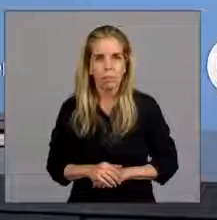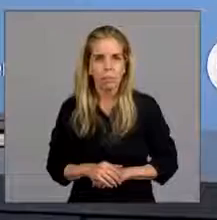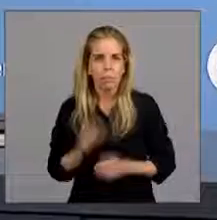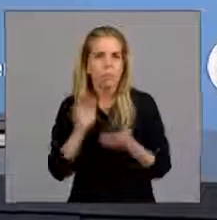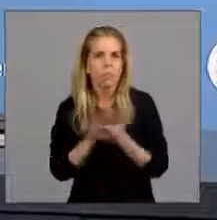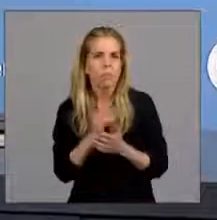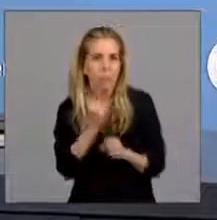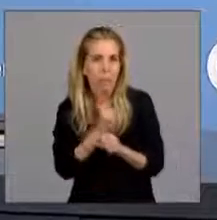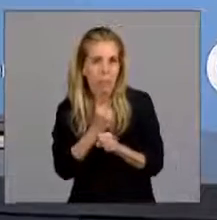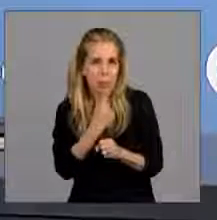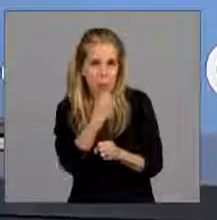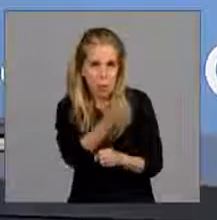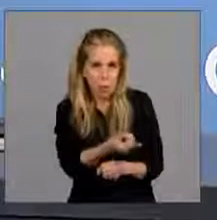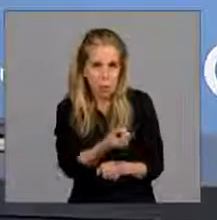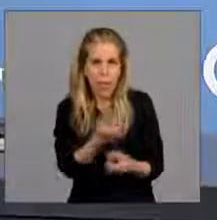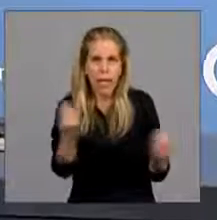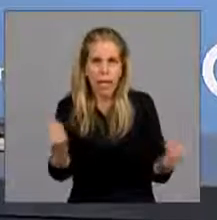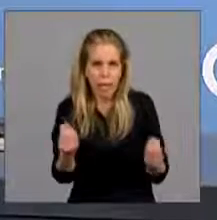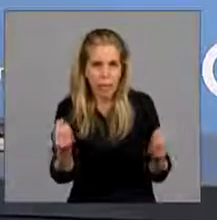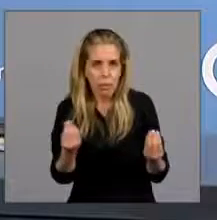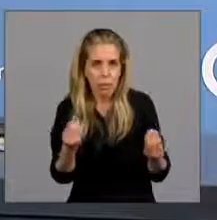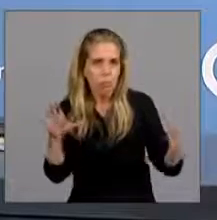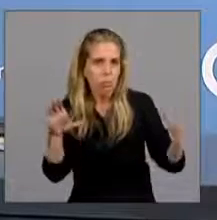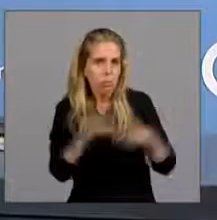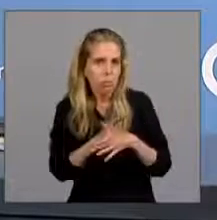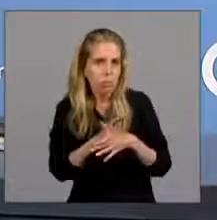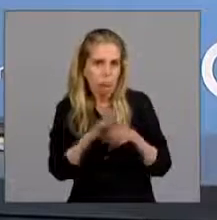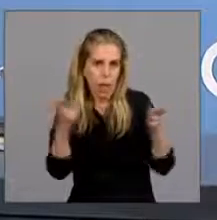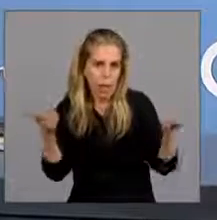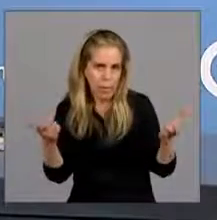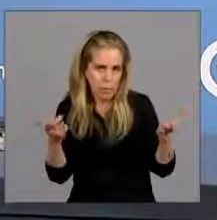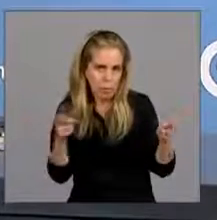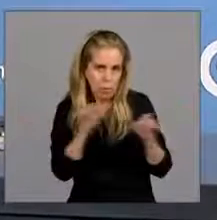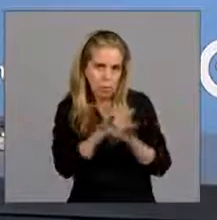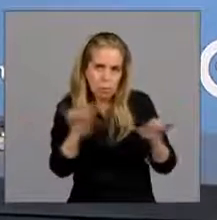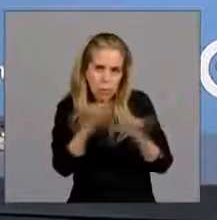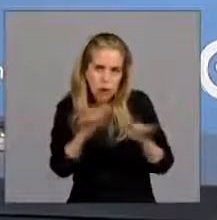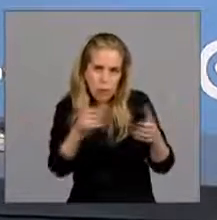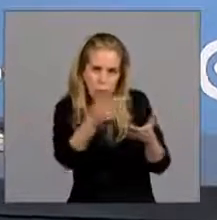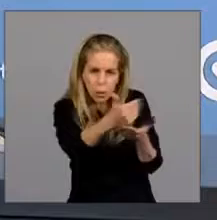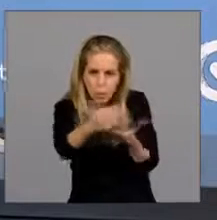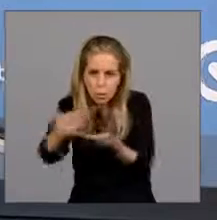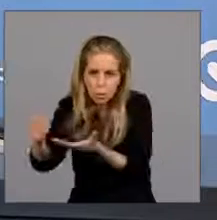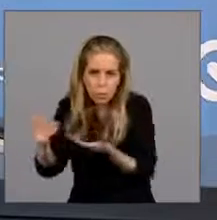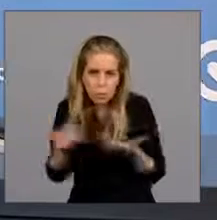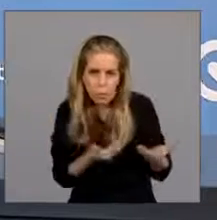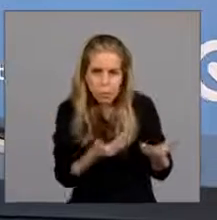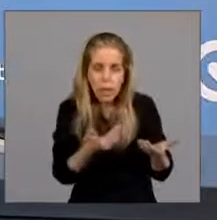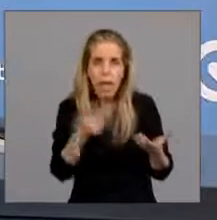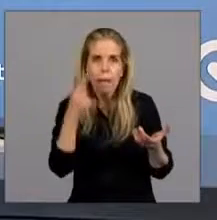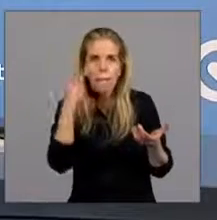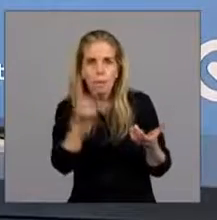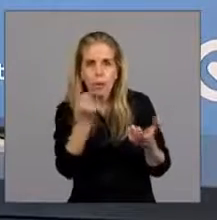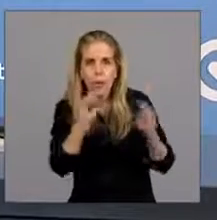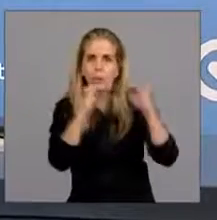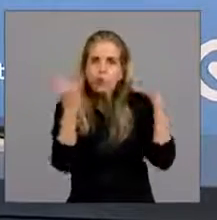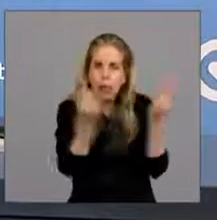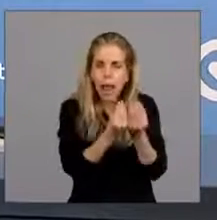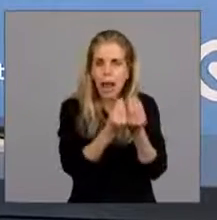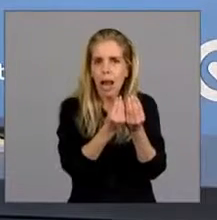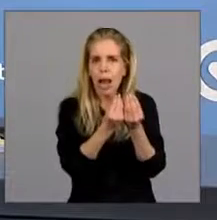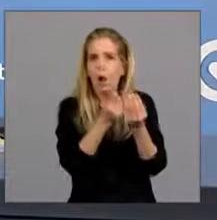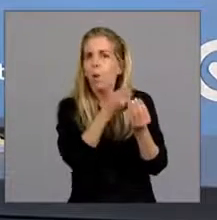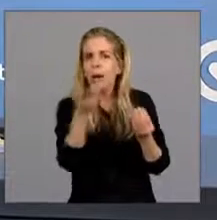Respecto de la primera pregunta, no es que haya un número exacto, es una combinación de datos. Tenés que tomar en cuenta el nivel absoluto de los casos, que como yo dije, hoy